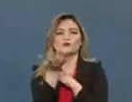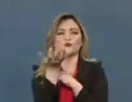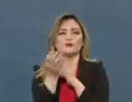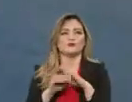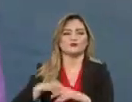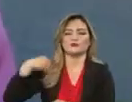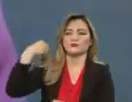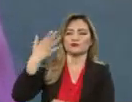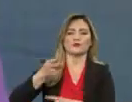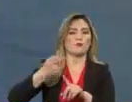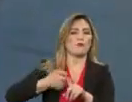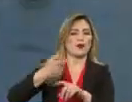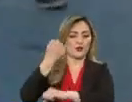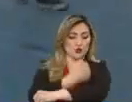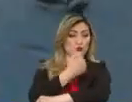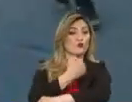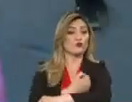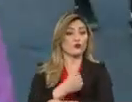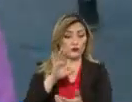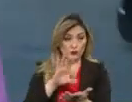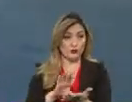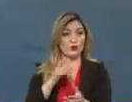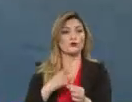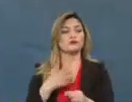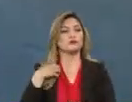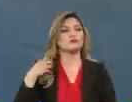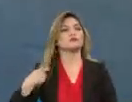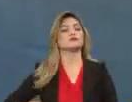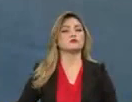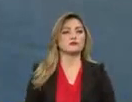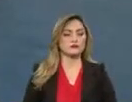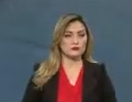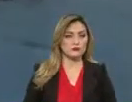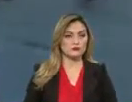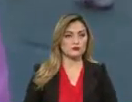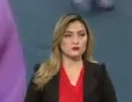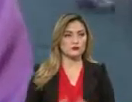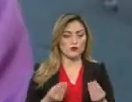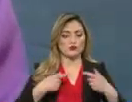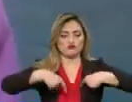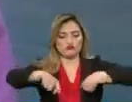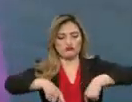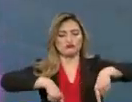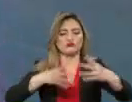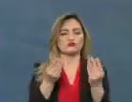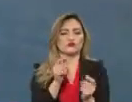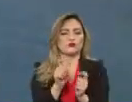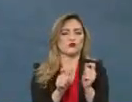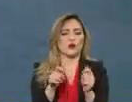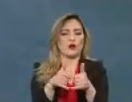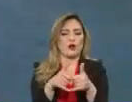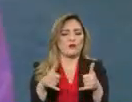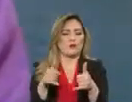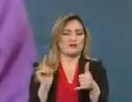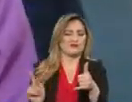En los exteriores del mercado San Roque, ubicado en el centro de la capital, a esta hora hay gran movimiento, pues todos los locales